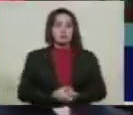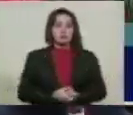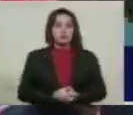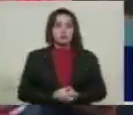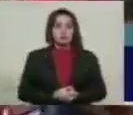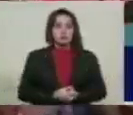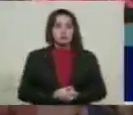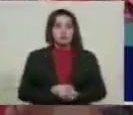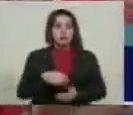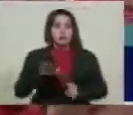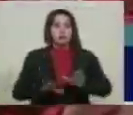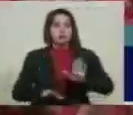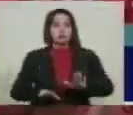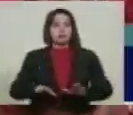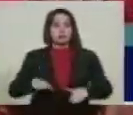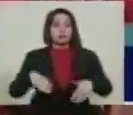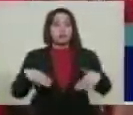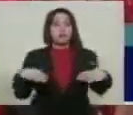bien plantados aquí.